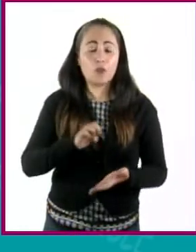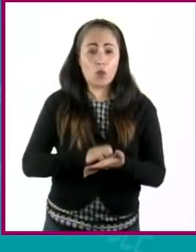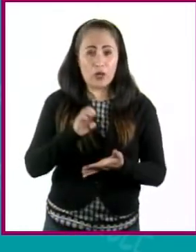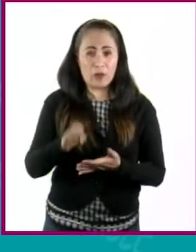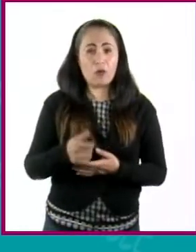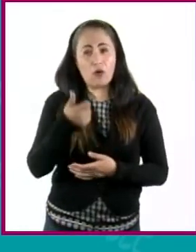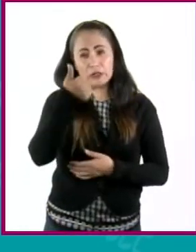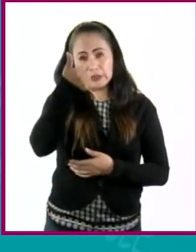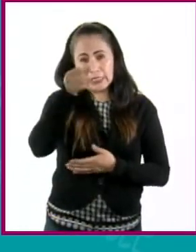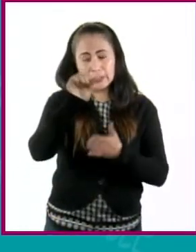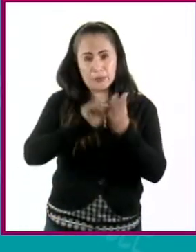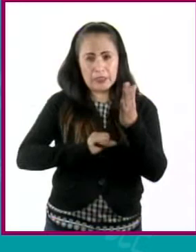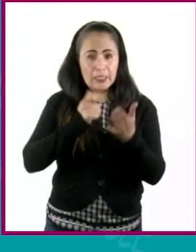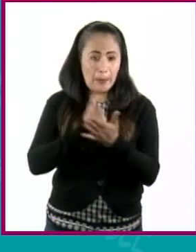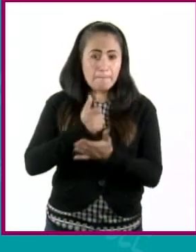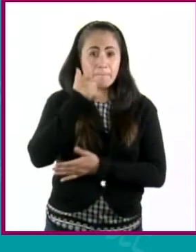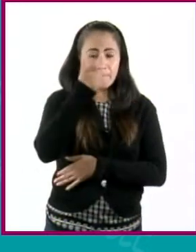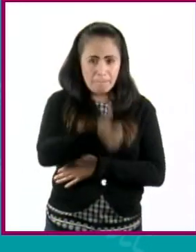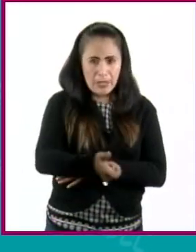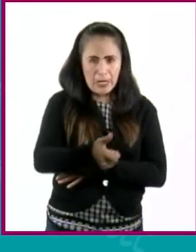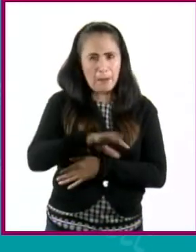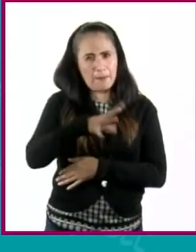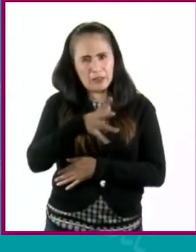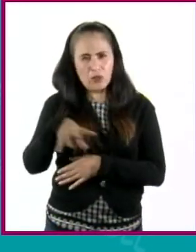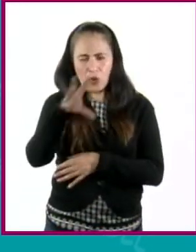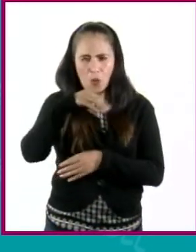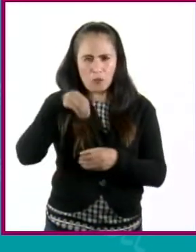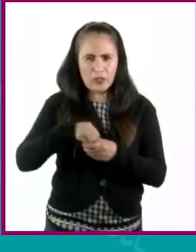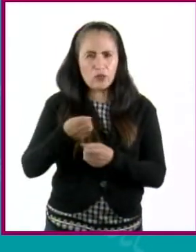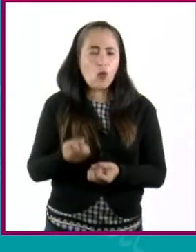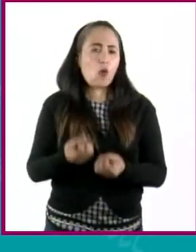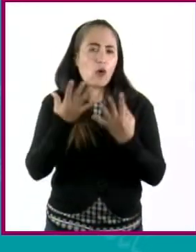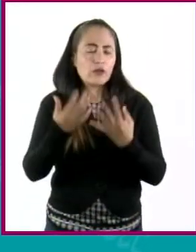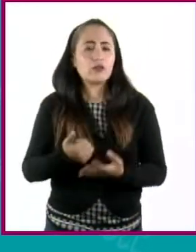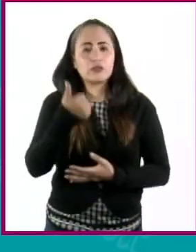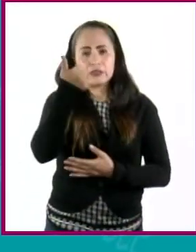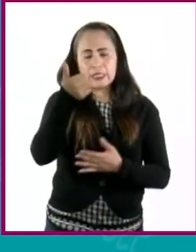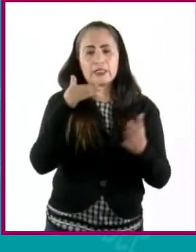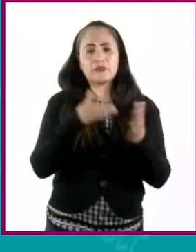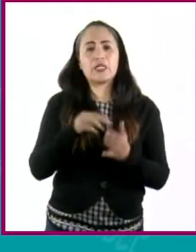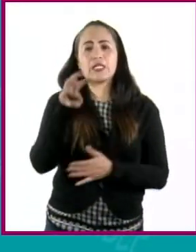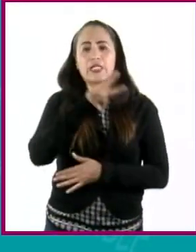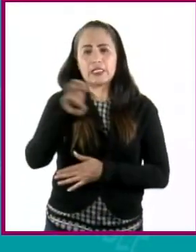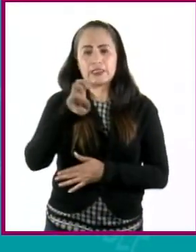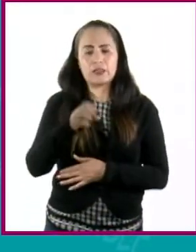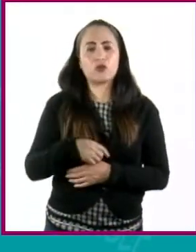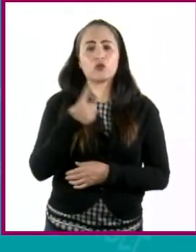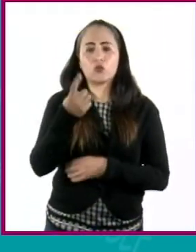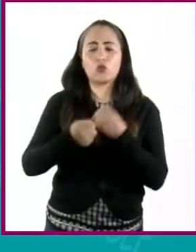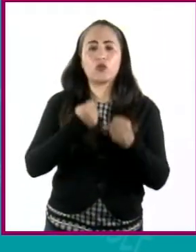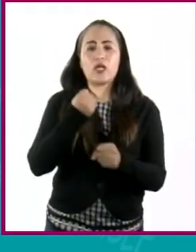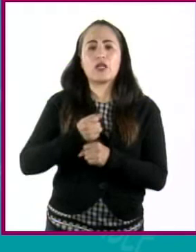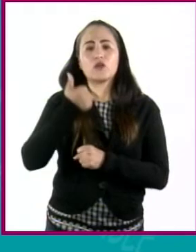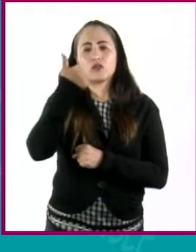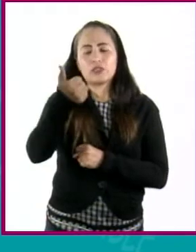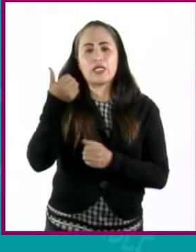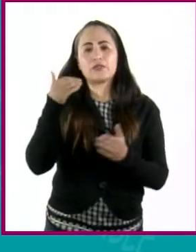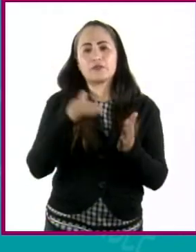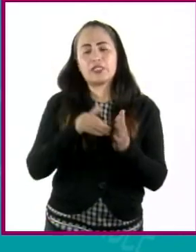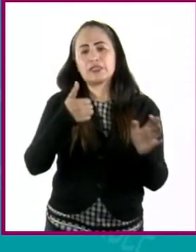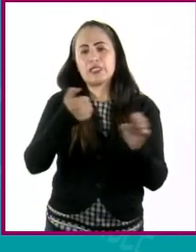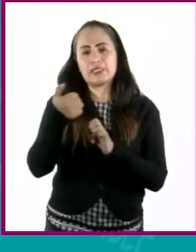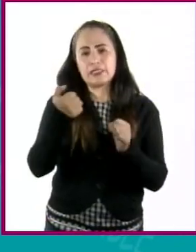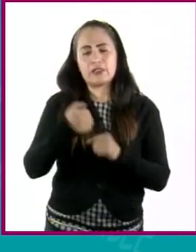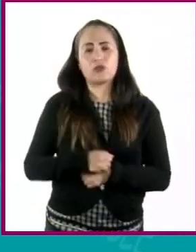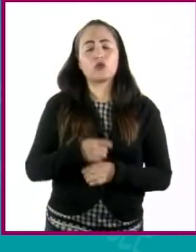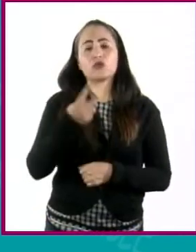tarda 6 meses en pagar, el costo total habrá sido de 6.300 pesos, en un año sería de 6.600 pesos